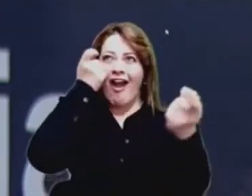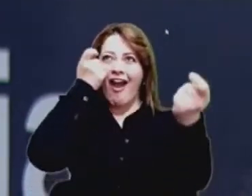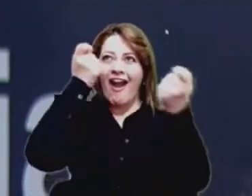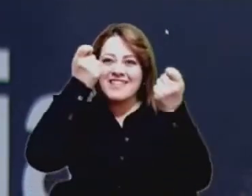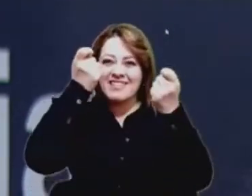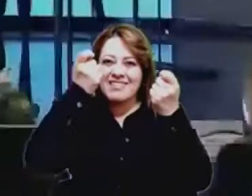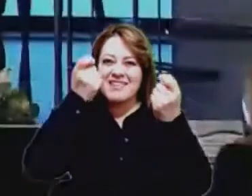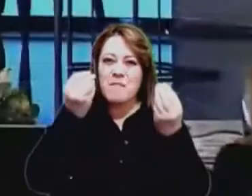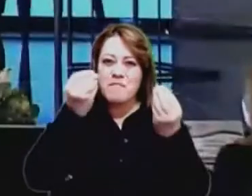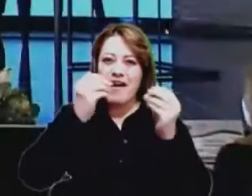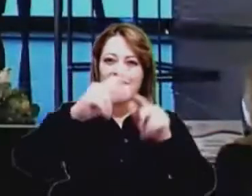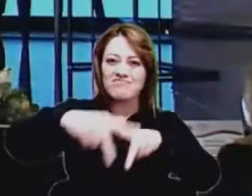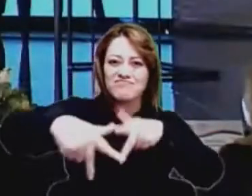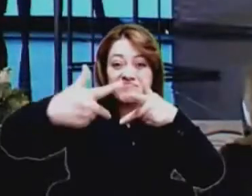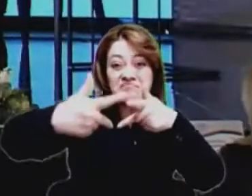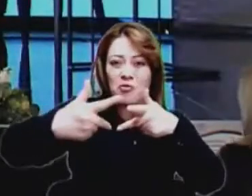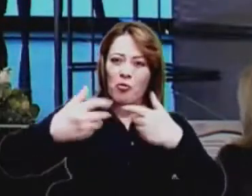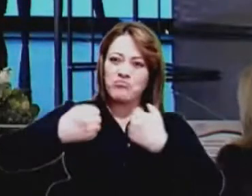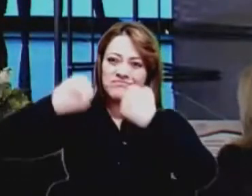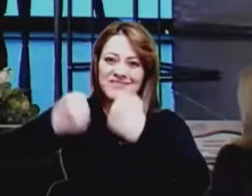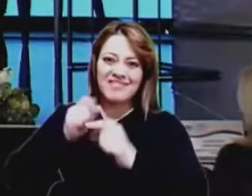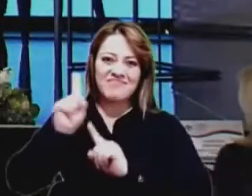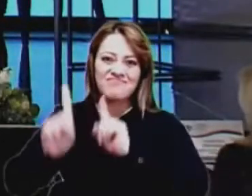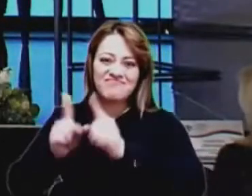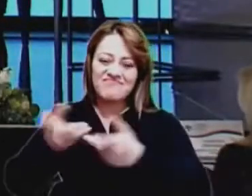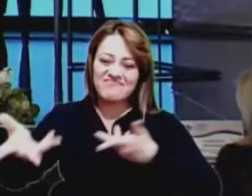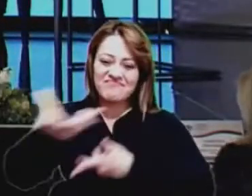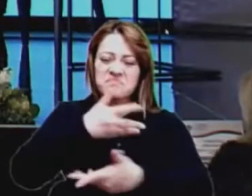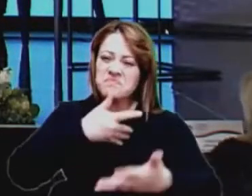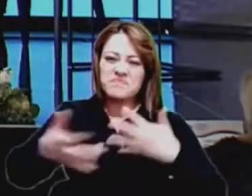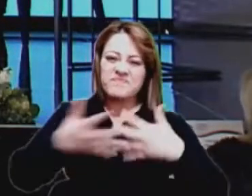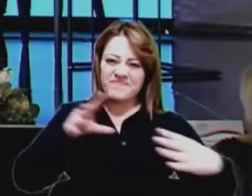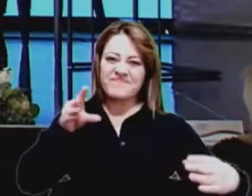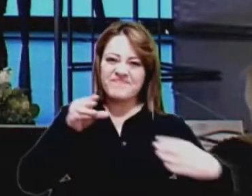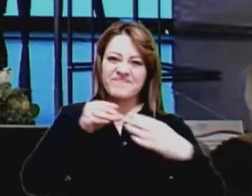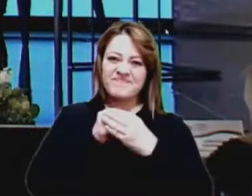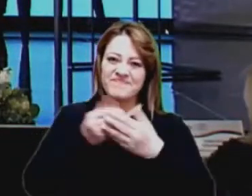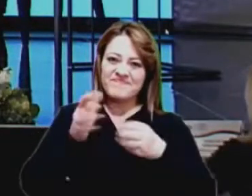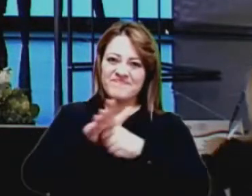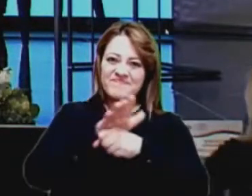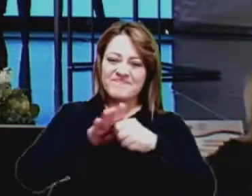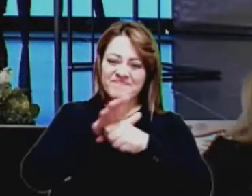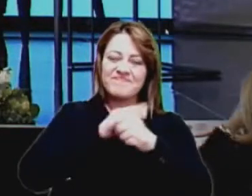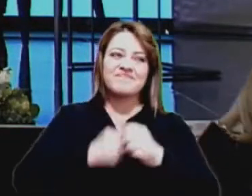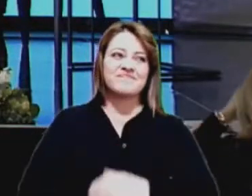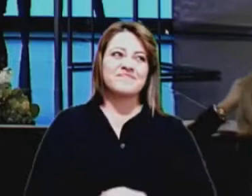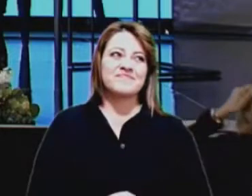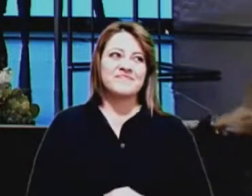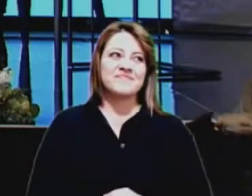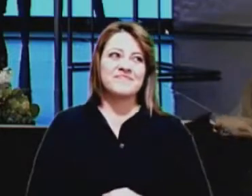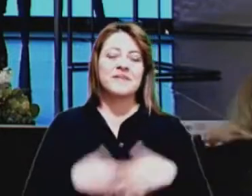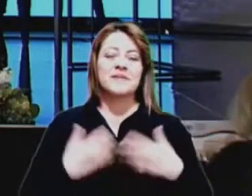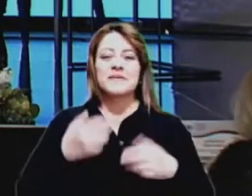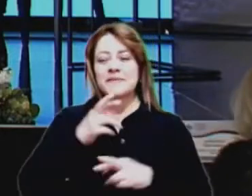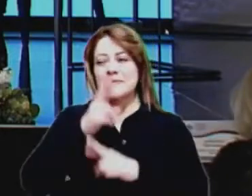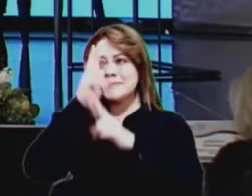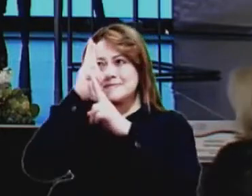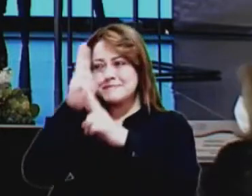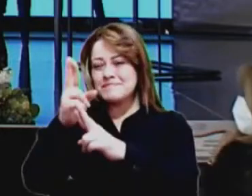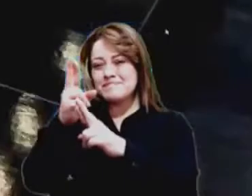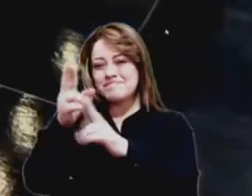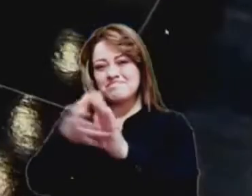a lo que a lo que corresponde quiero entonces darles mis respetos y mi saludo a todos